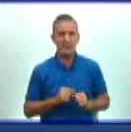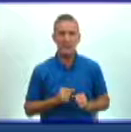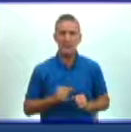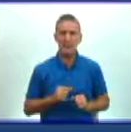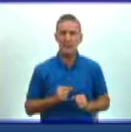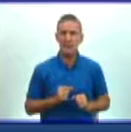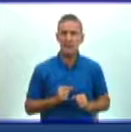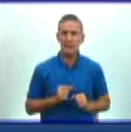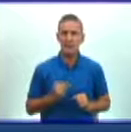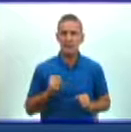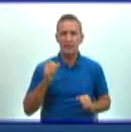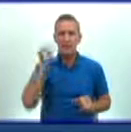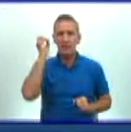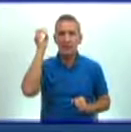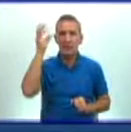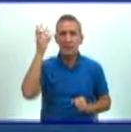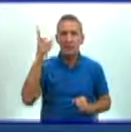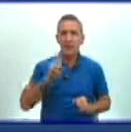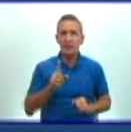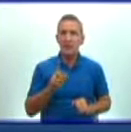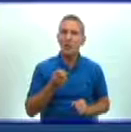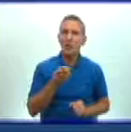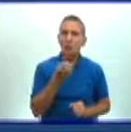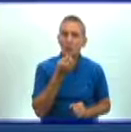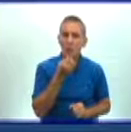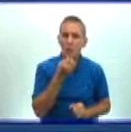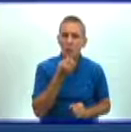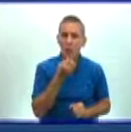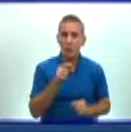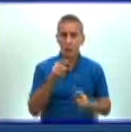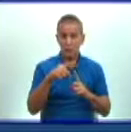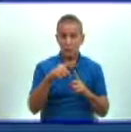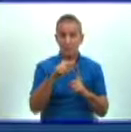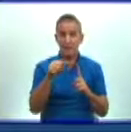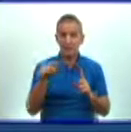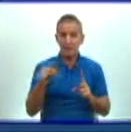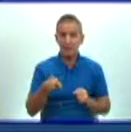No importa la temática que ustedes van a abordar.